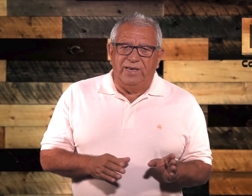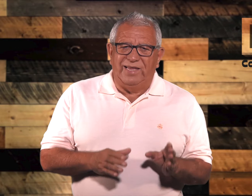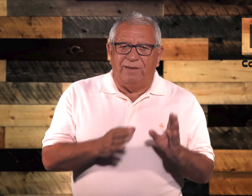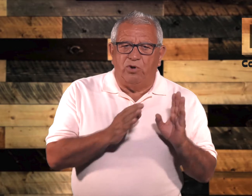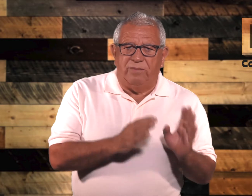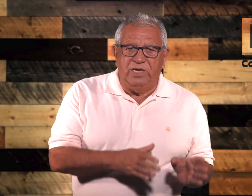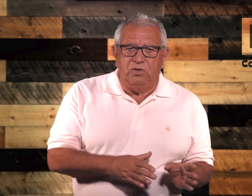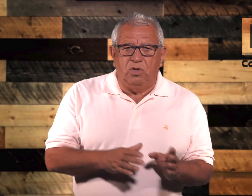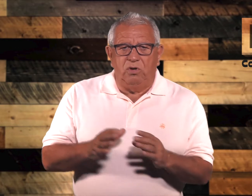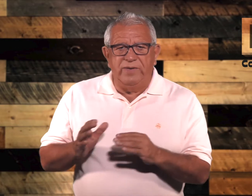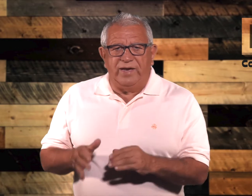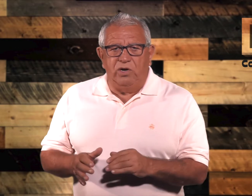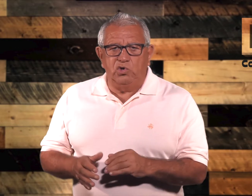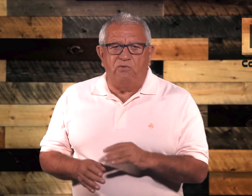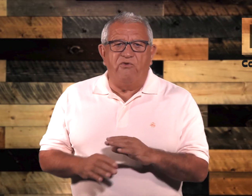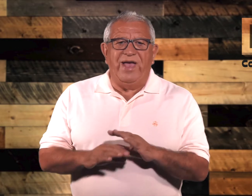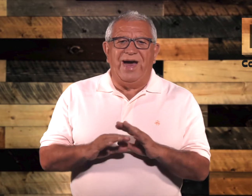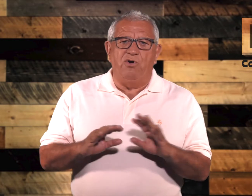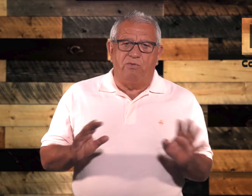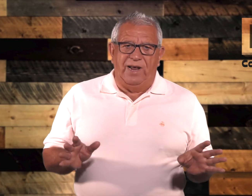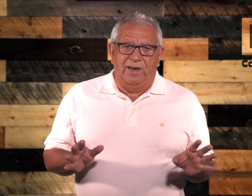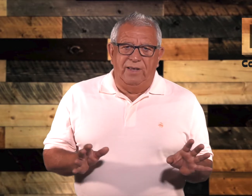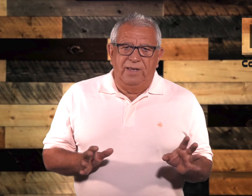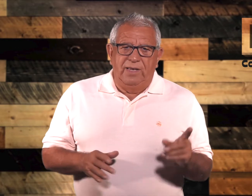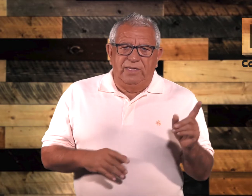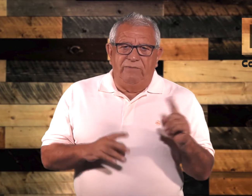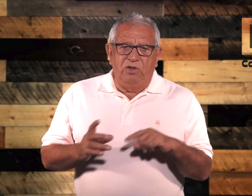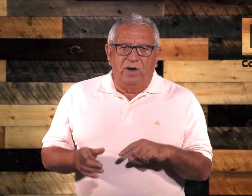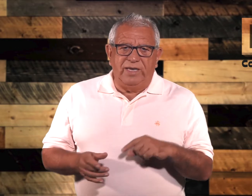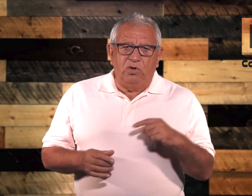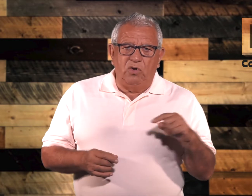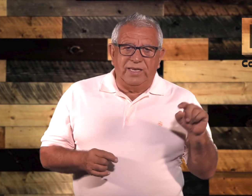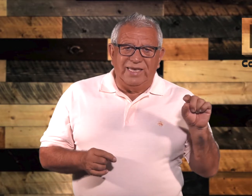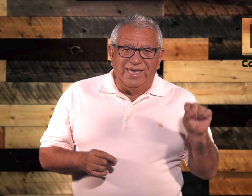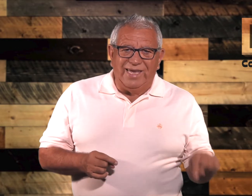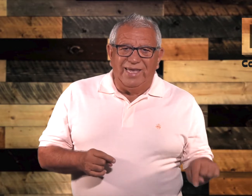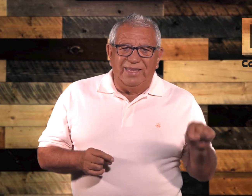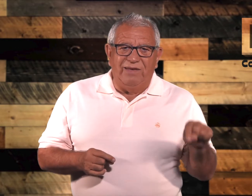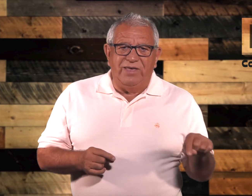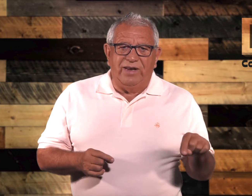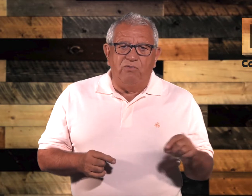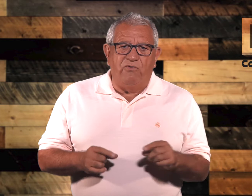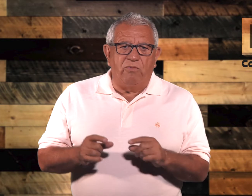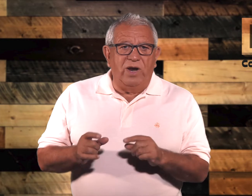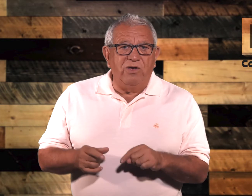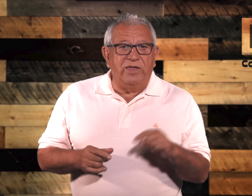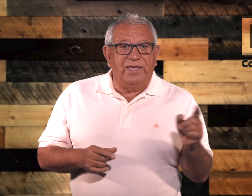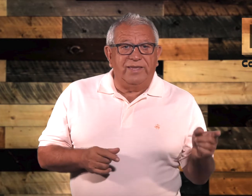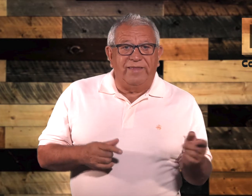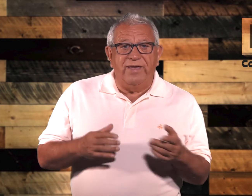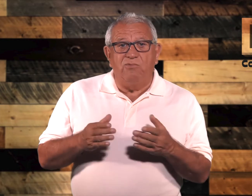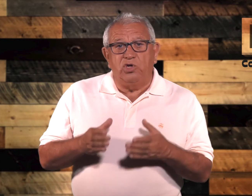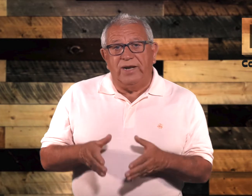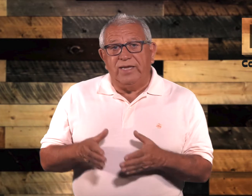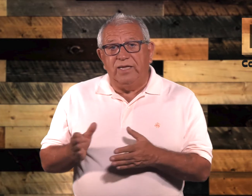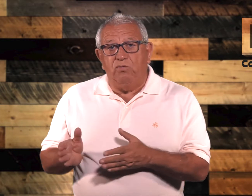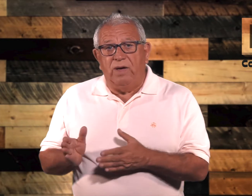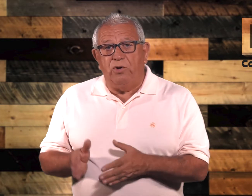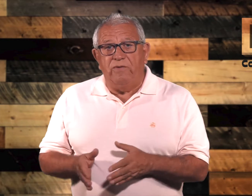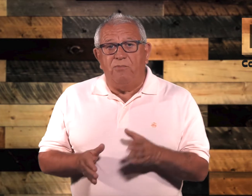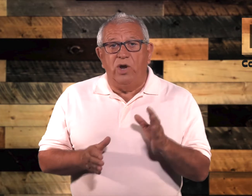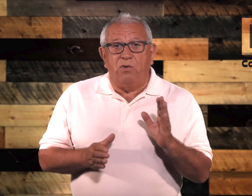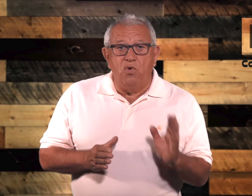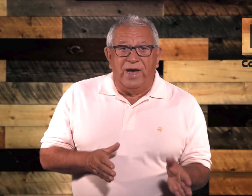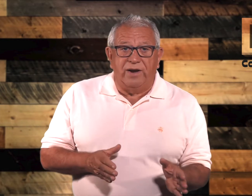y la taponamiento de los viajeros fue anormal debido a que todo el que llegue debe llenar un formulario de entrada y mostrar que